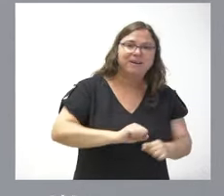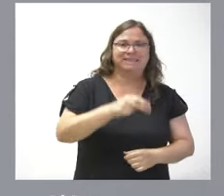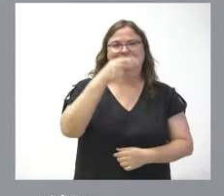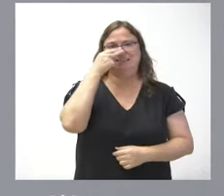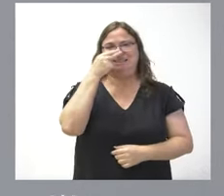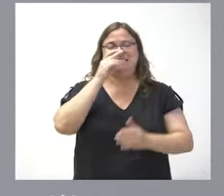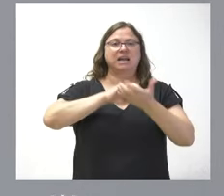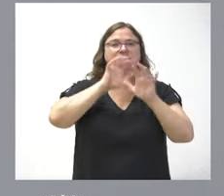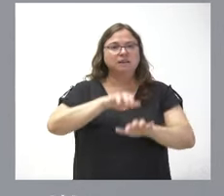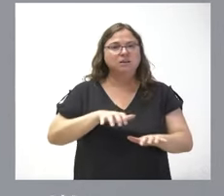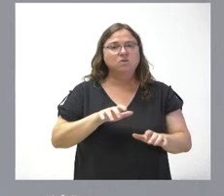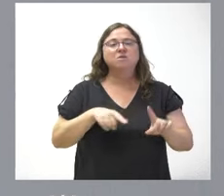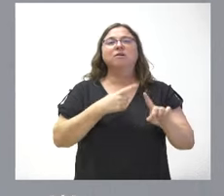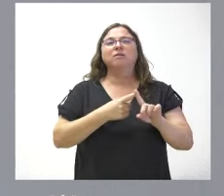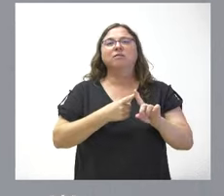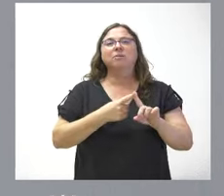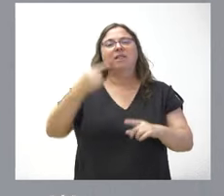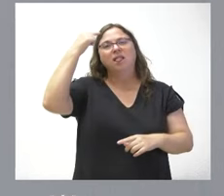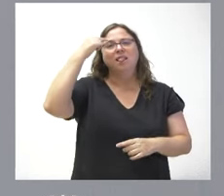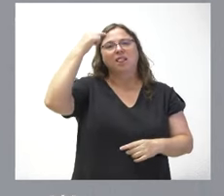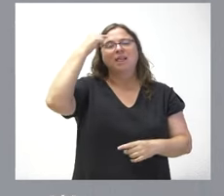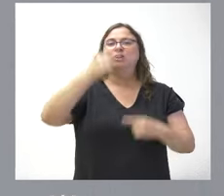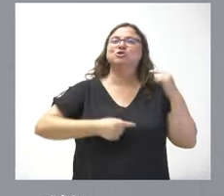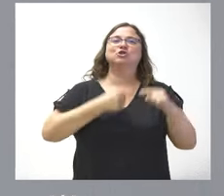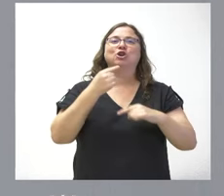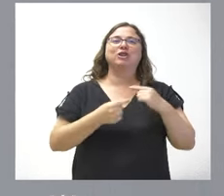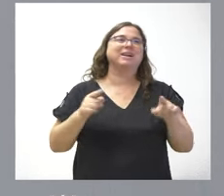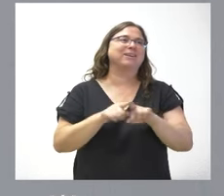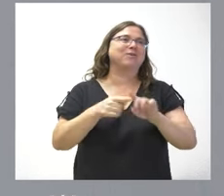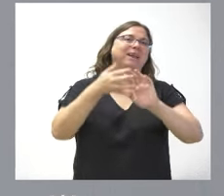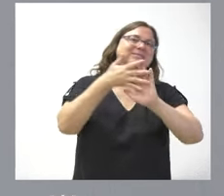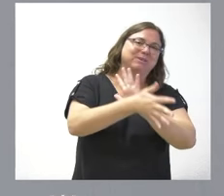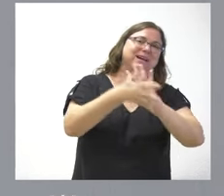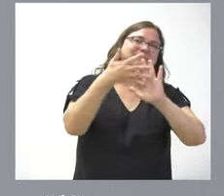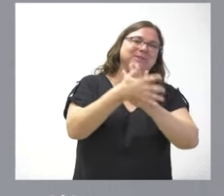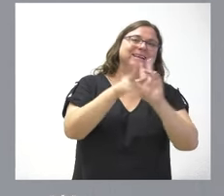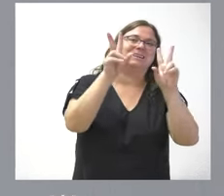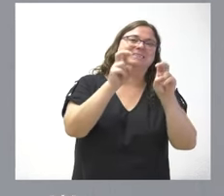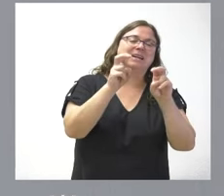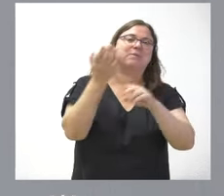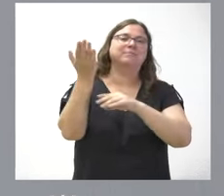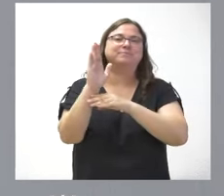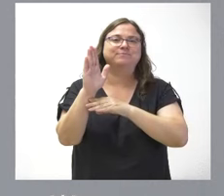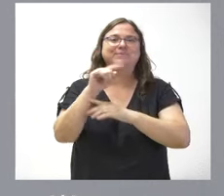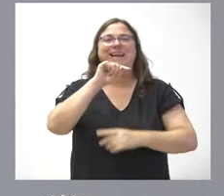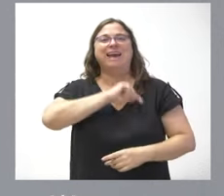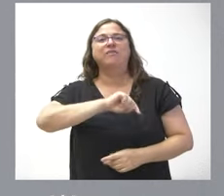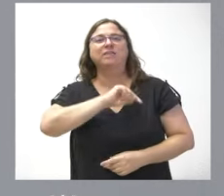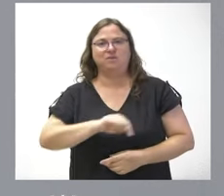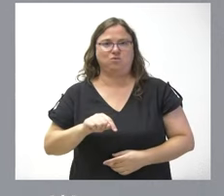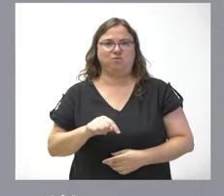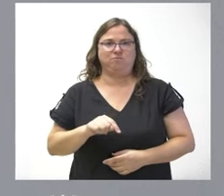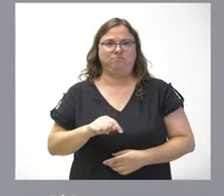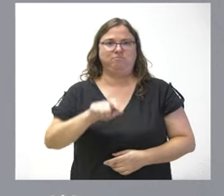de Castilla y león y que no tenga que estar dando todos los días explicaciones por el comportamiento ético de los